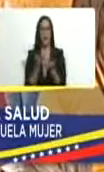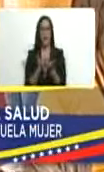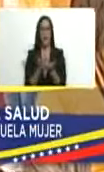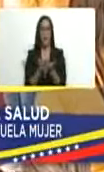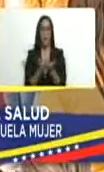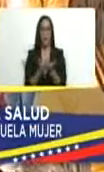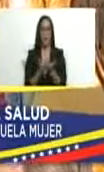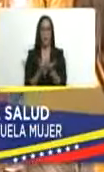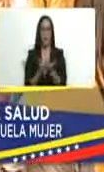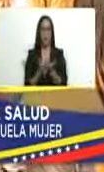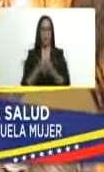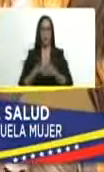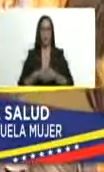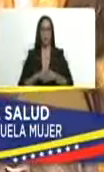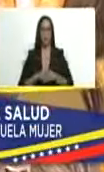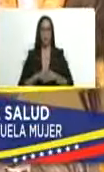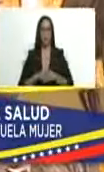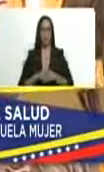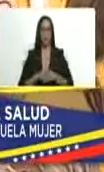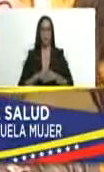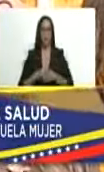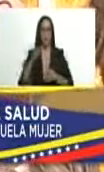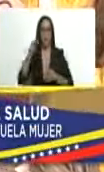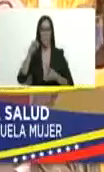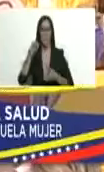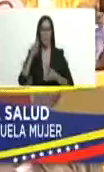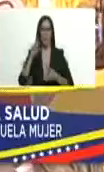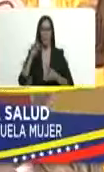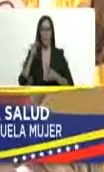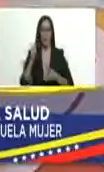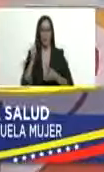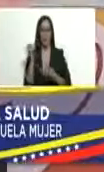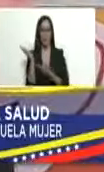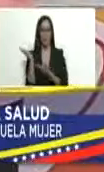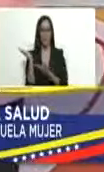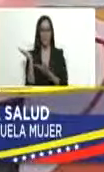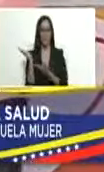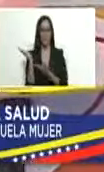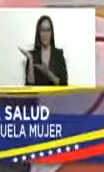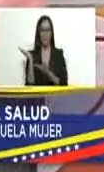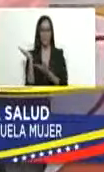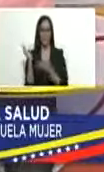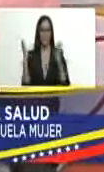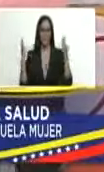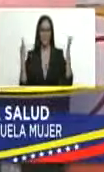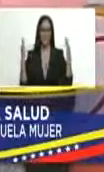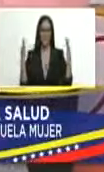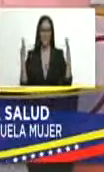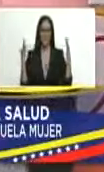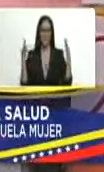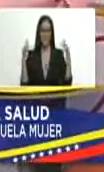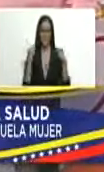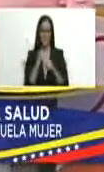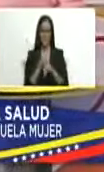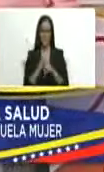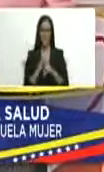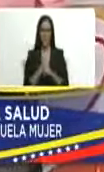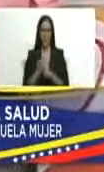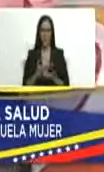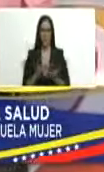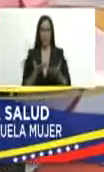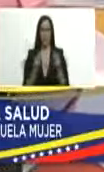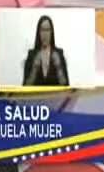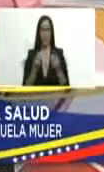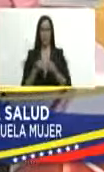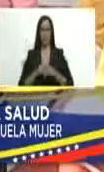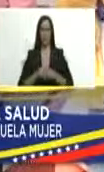femenino, María Fernanda Palencia. María Fernanda, bueno, tienen mucho trabajo ustedes. Muchísimo,